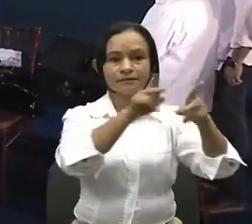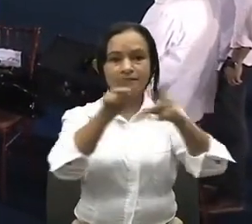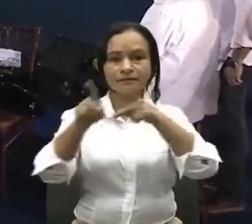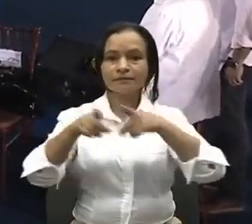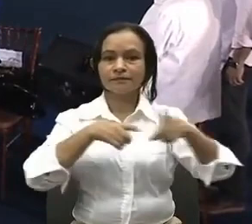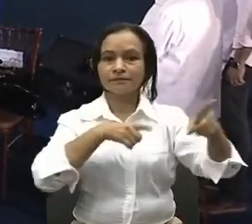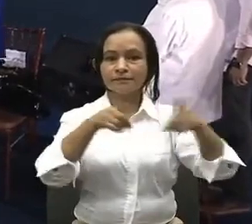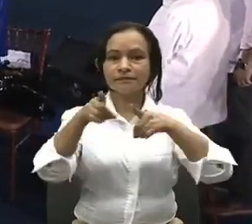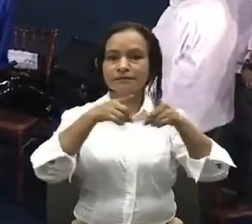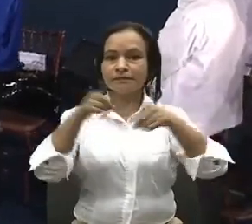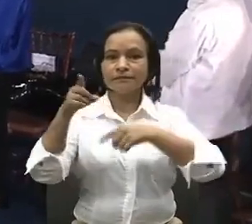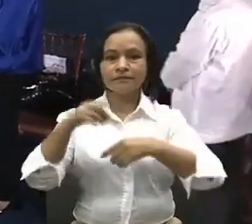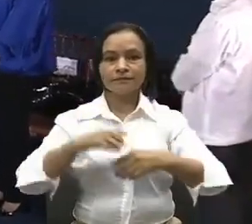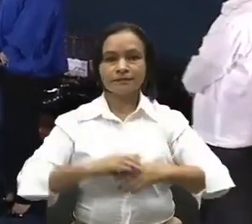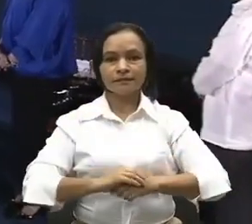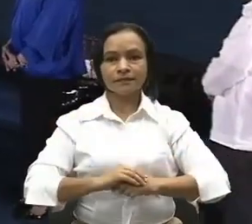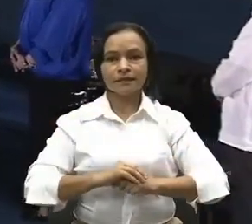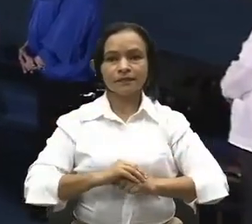delegados